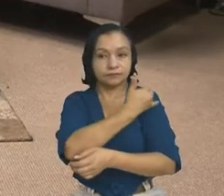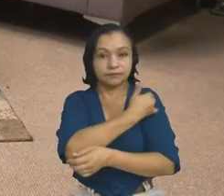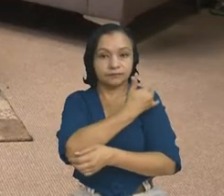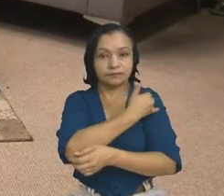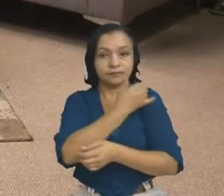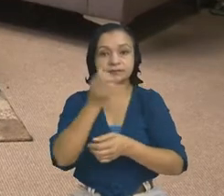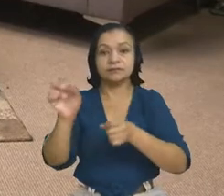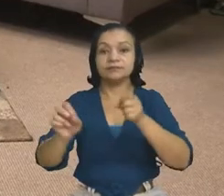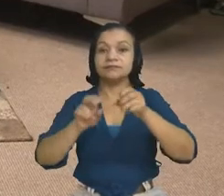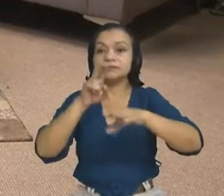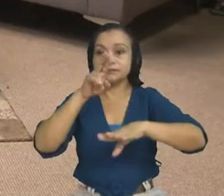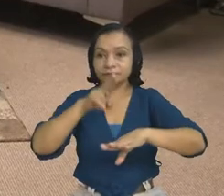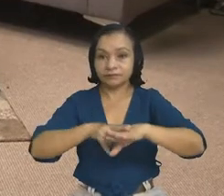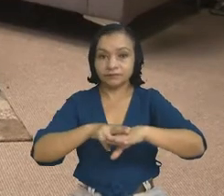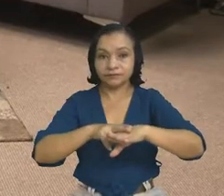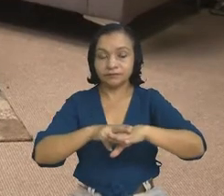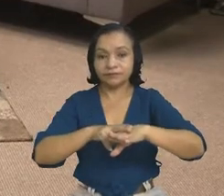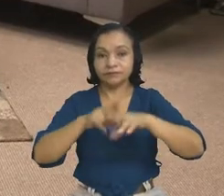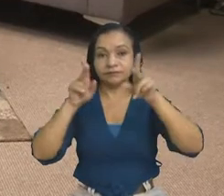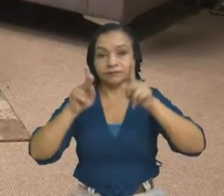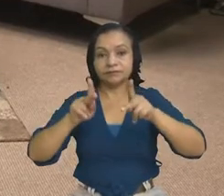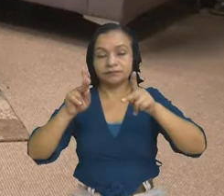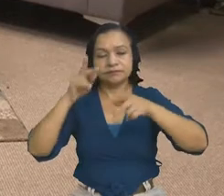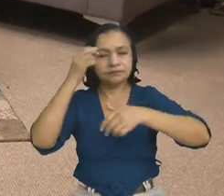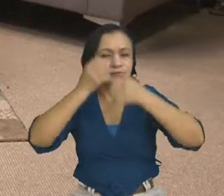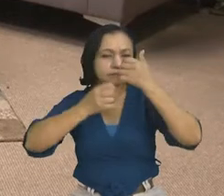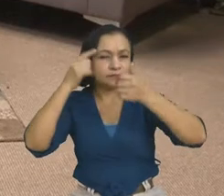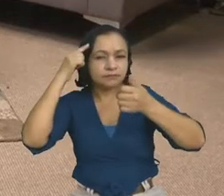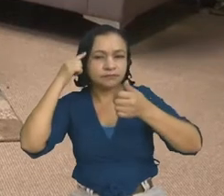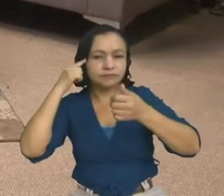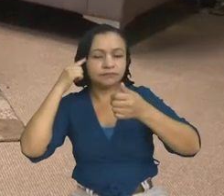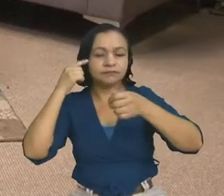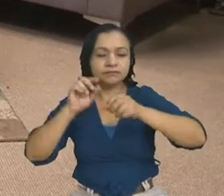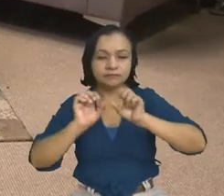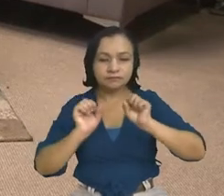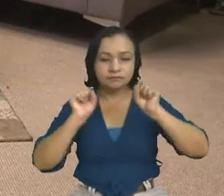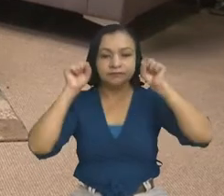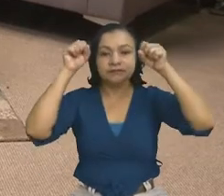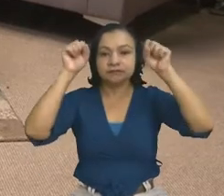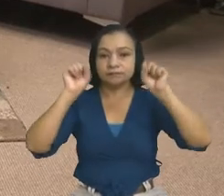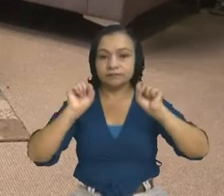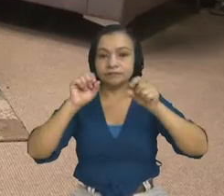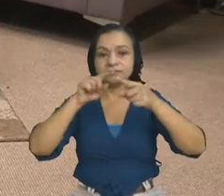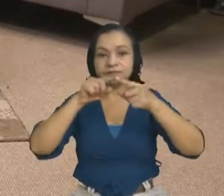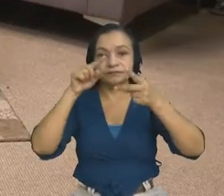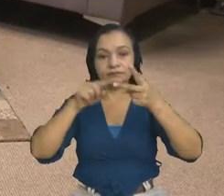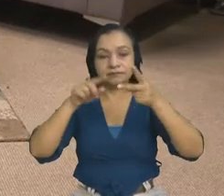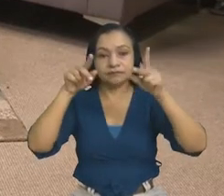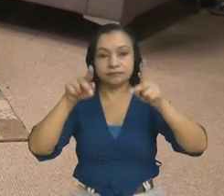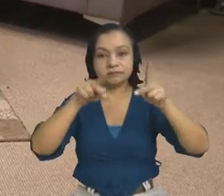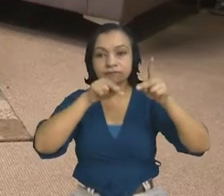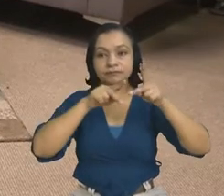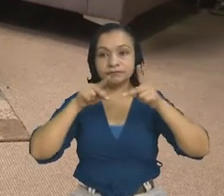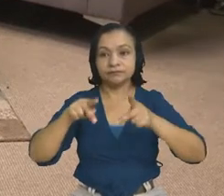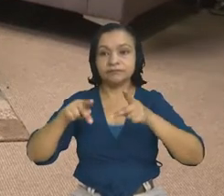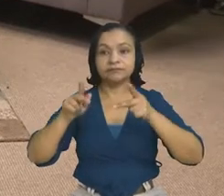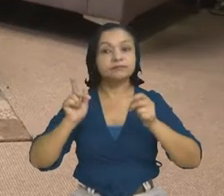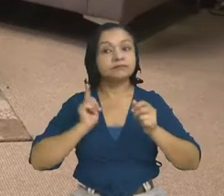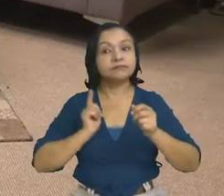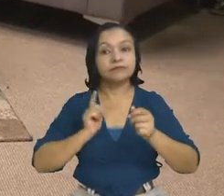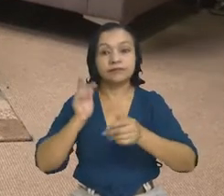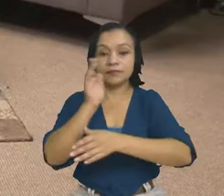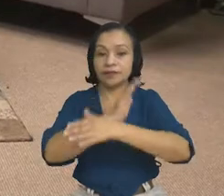referencia nacional para poder atender en las especialidades de fisioterapia y rehabilitación a aquellas personas que presentan